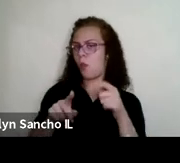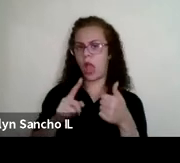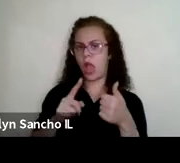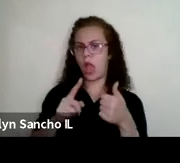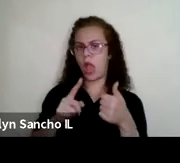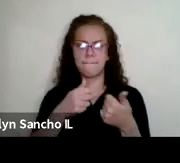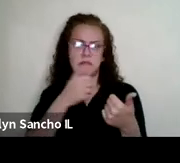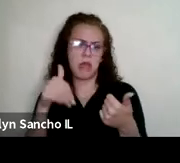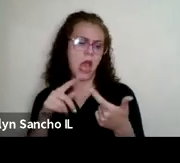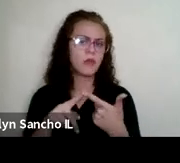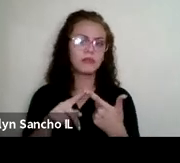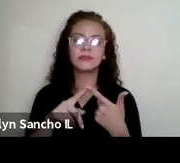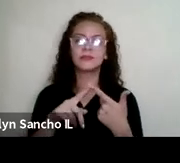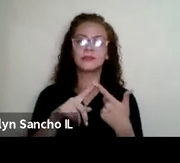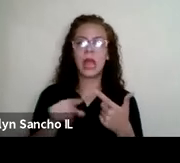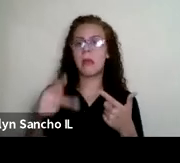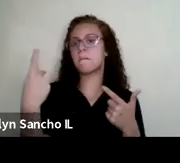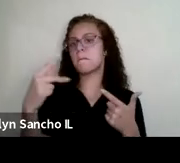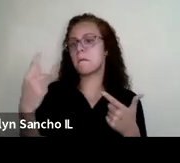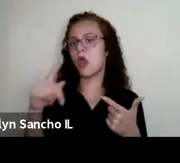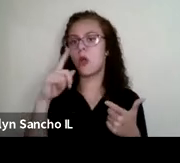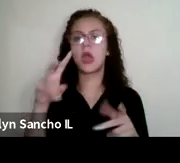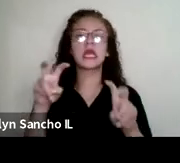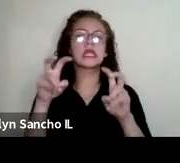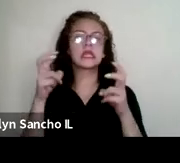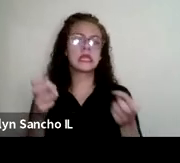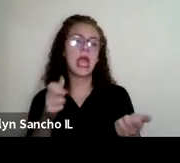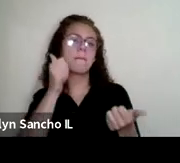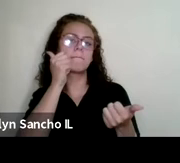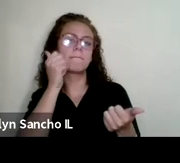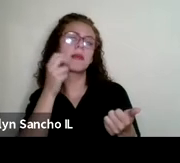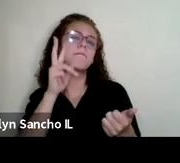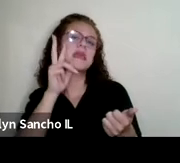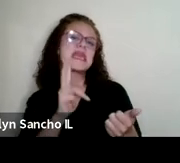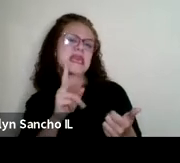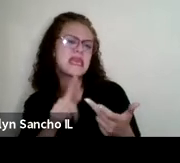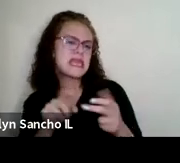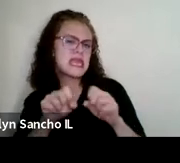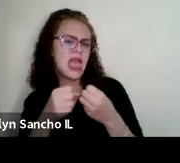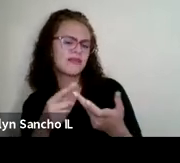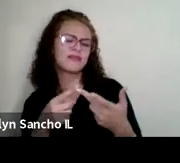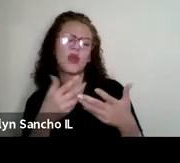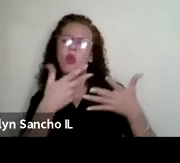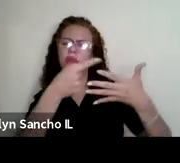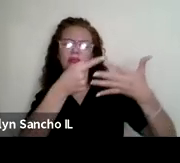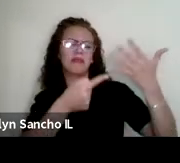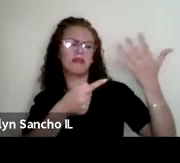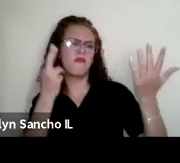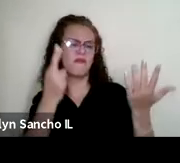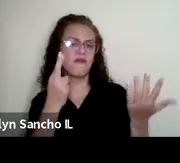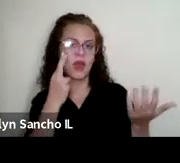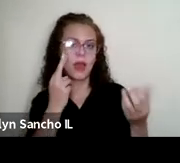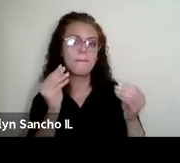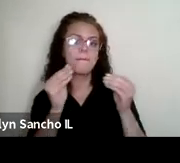que era peligroso por el tema de la virginidad, o sea, por una serie de motivos, ¿verdad?